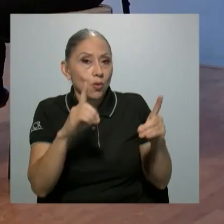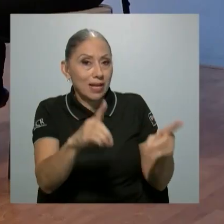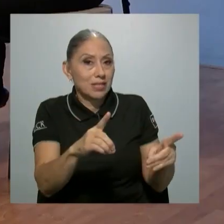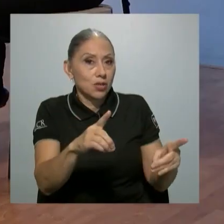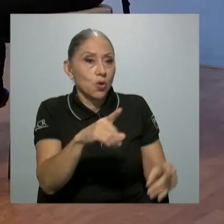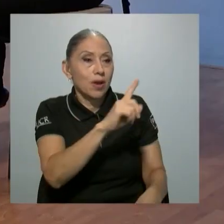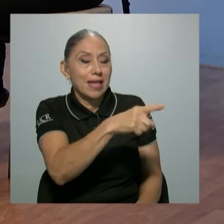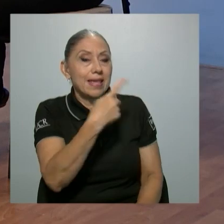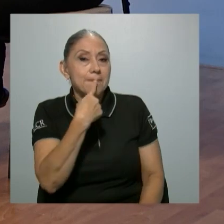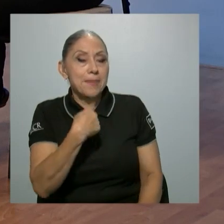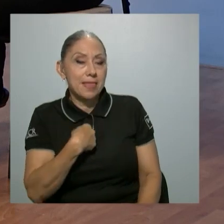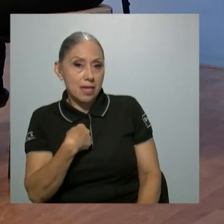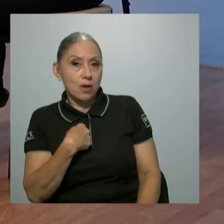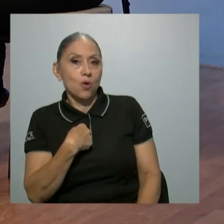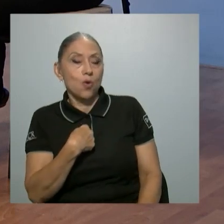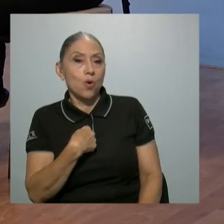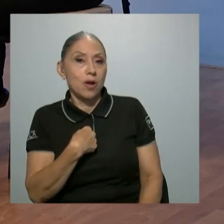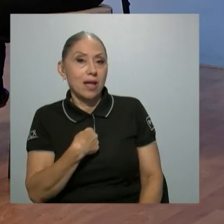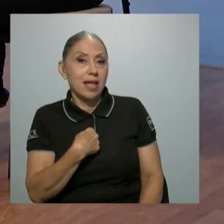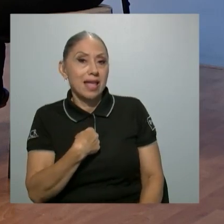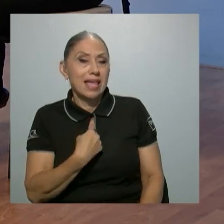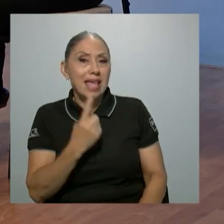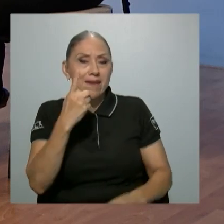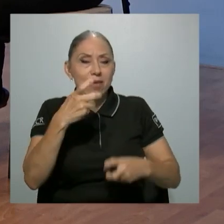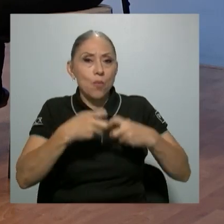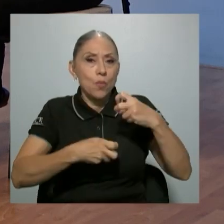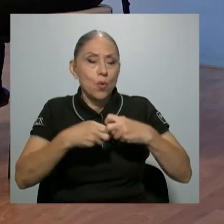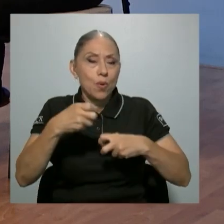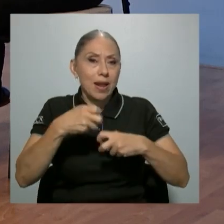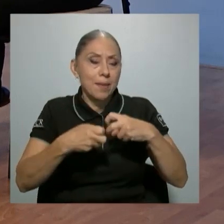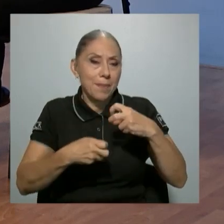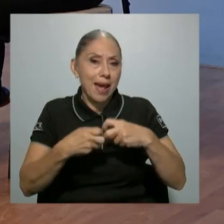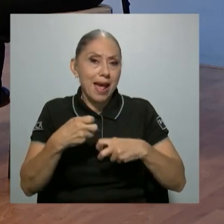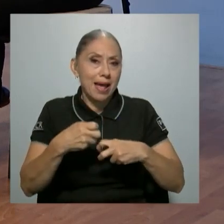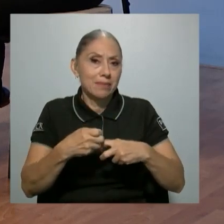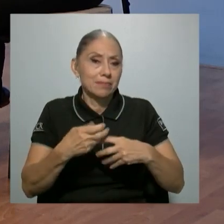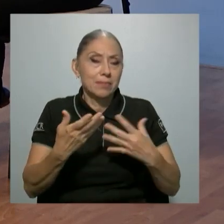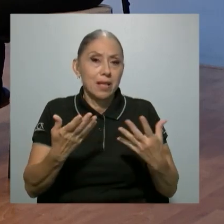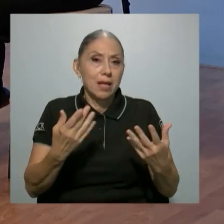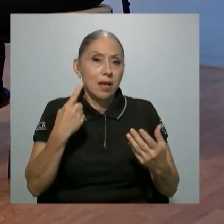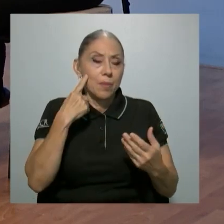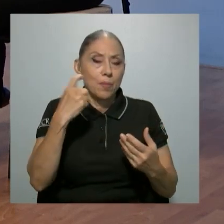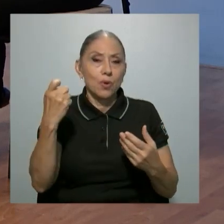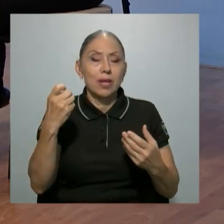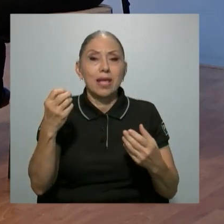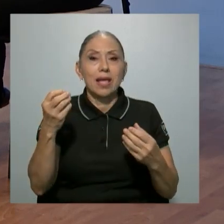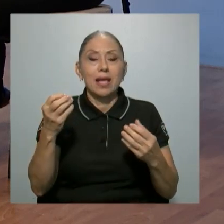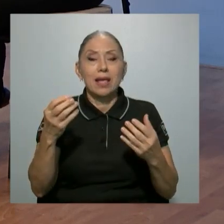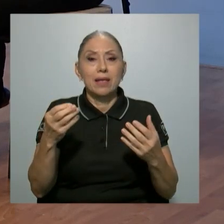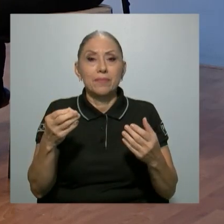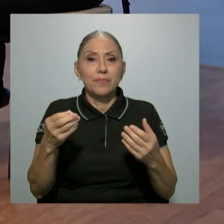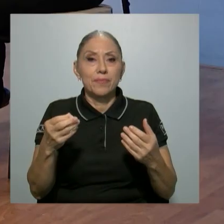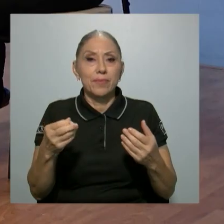me dijo que había un problema con que los profesores de